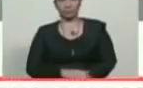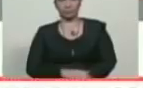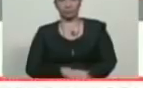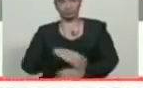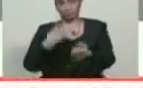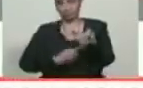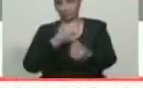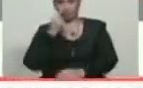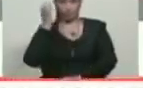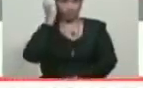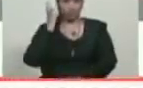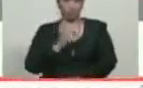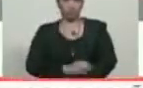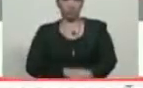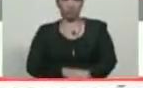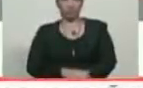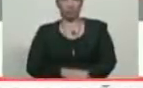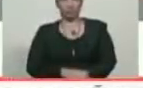hermanos y hermanas,